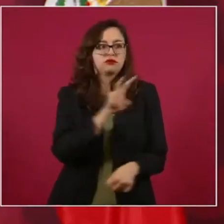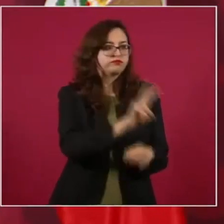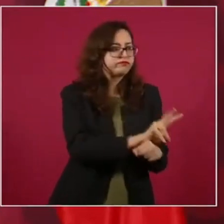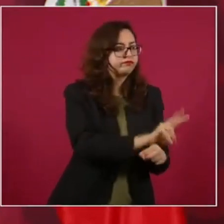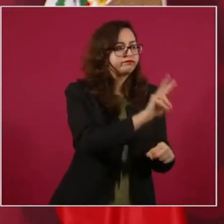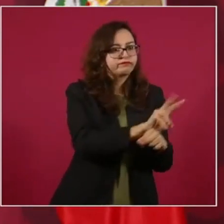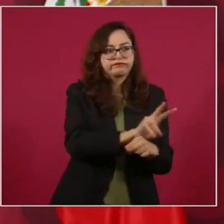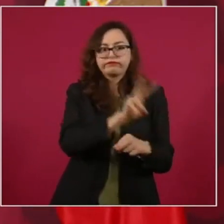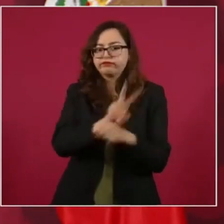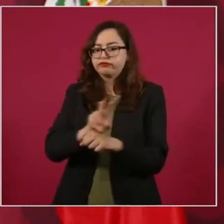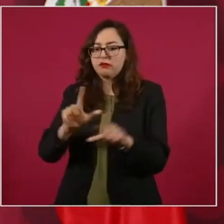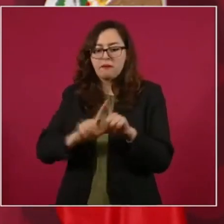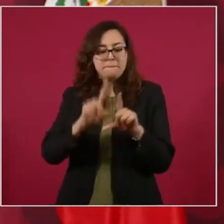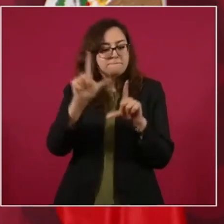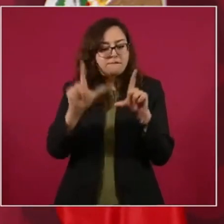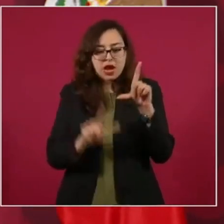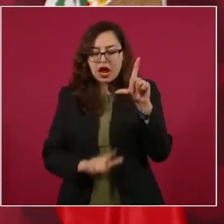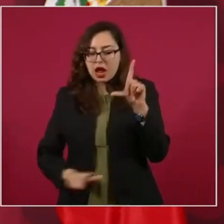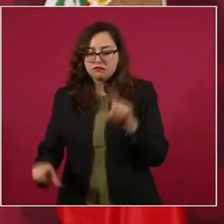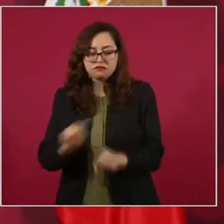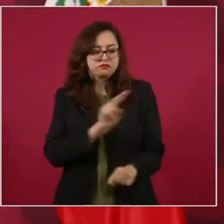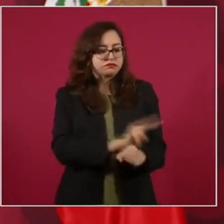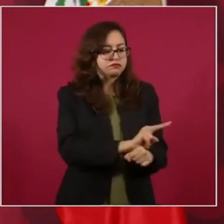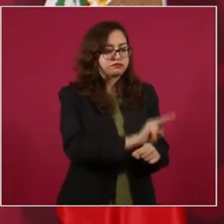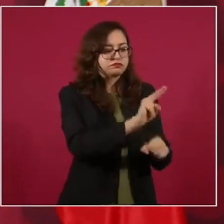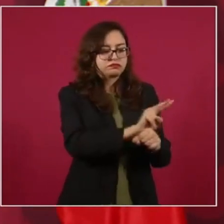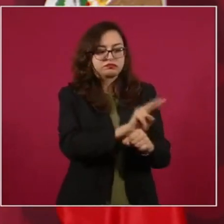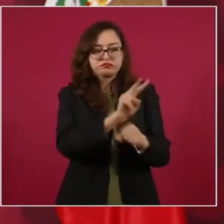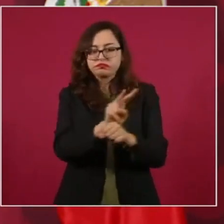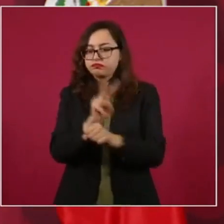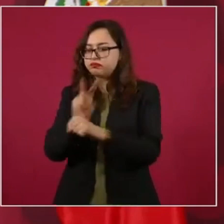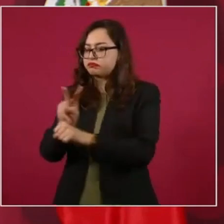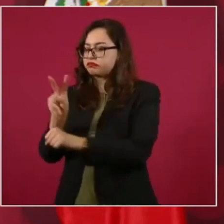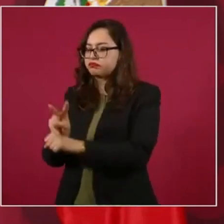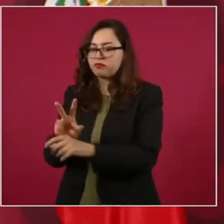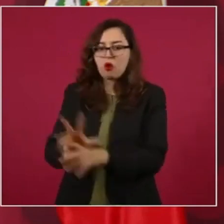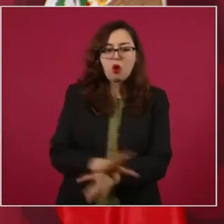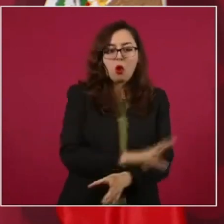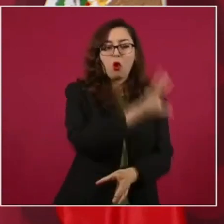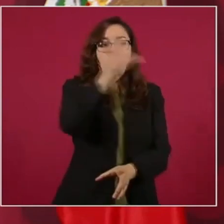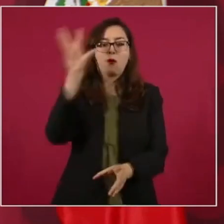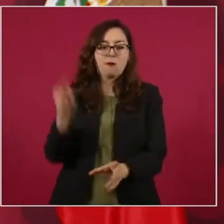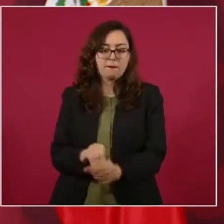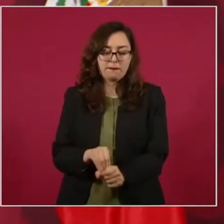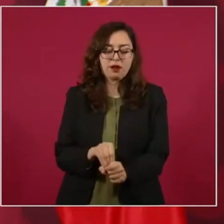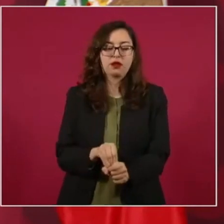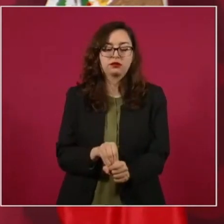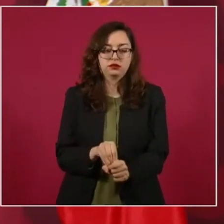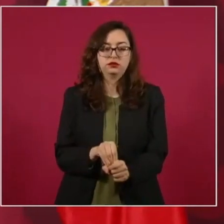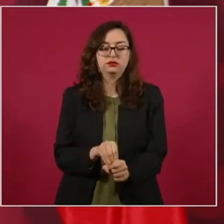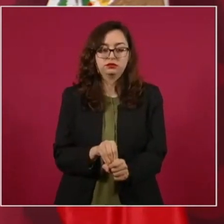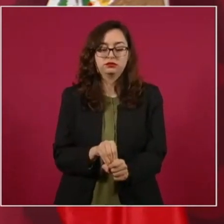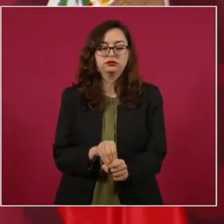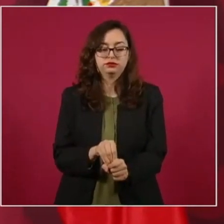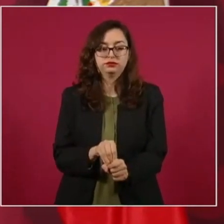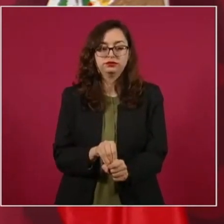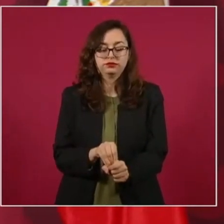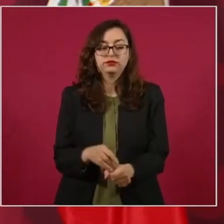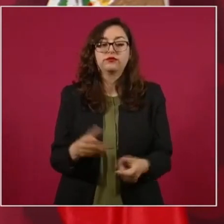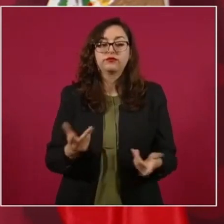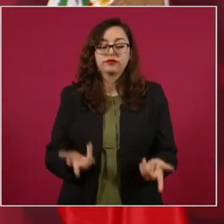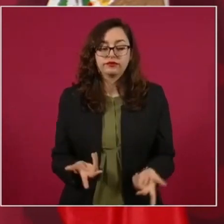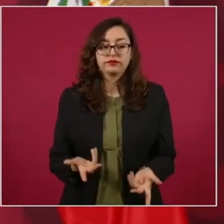por todo el país para estar supervisando obras, además ya